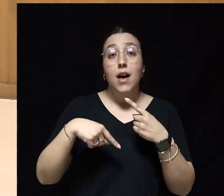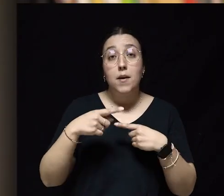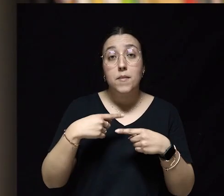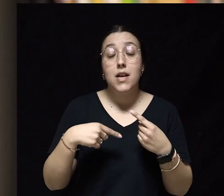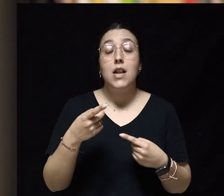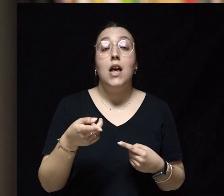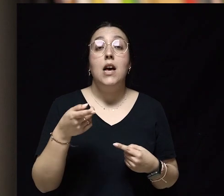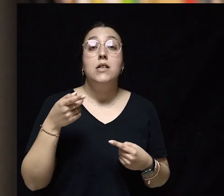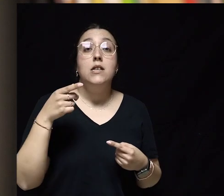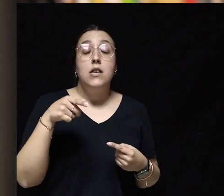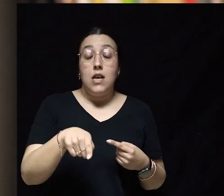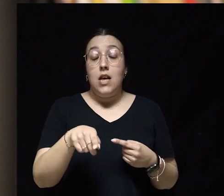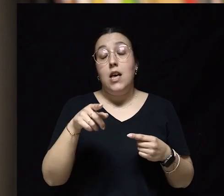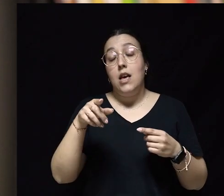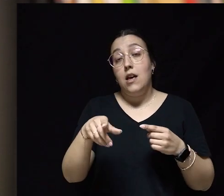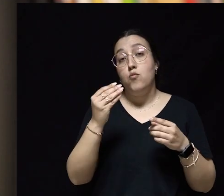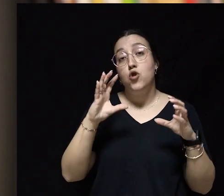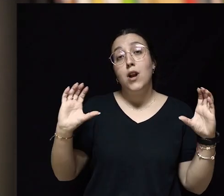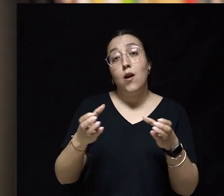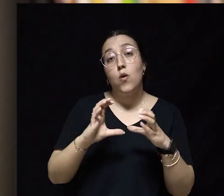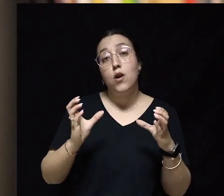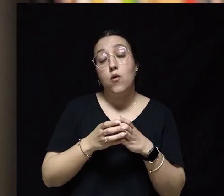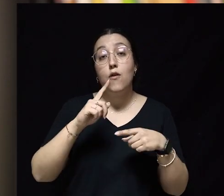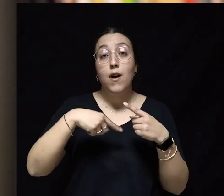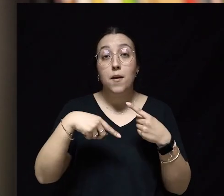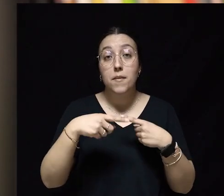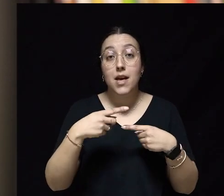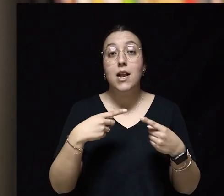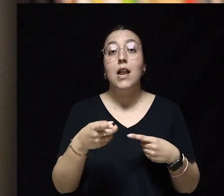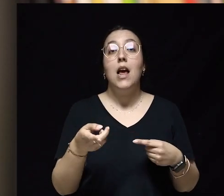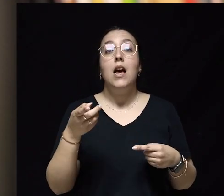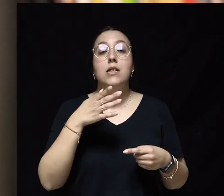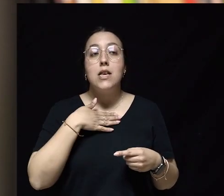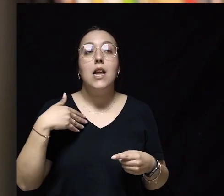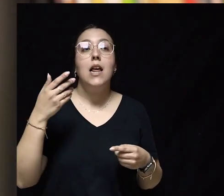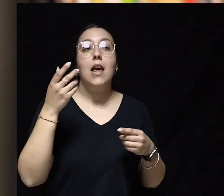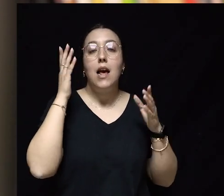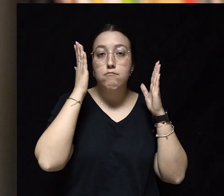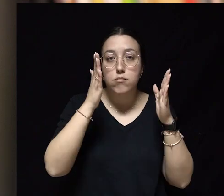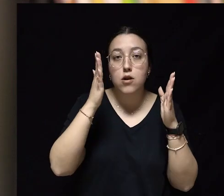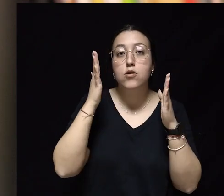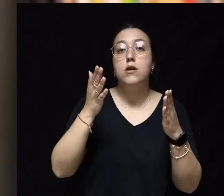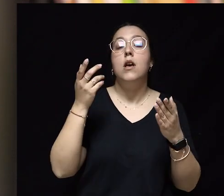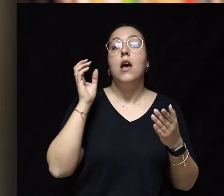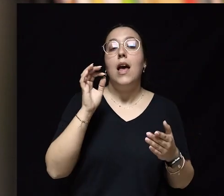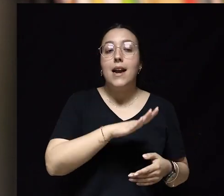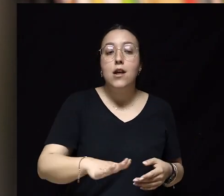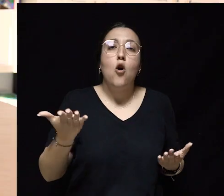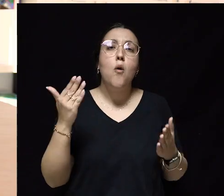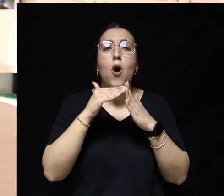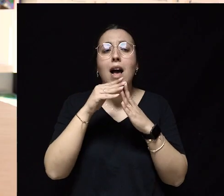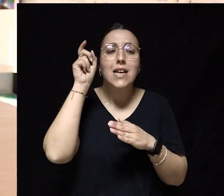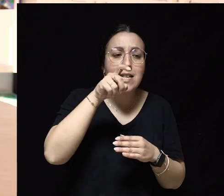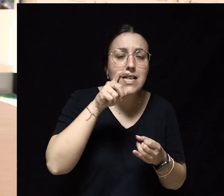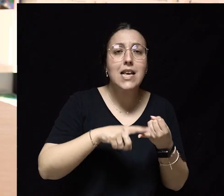educativa. Respecto a las familias, en los talleres actuamos en varios ámbitos. Talleres de hábitos